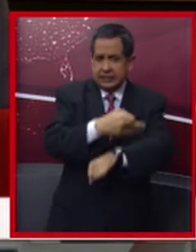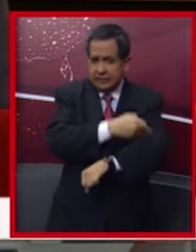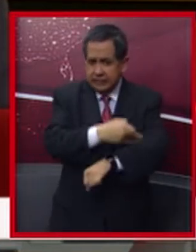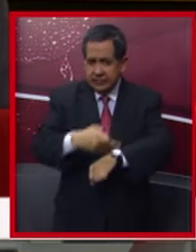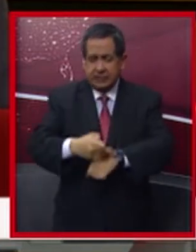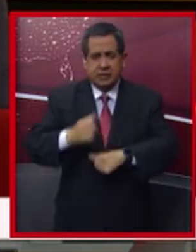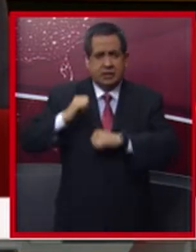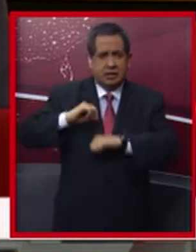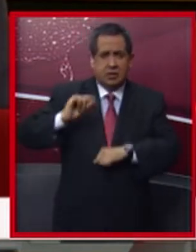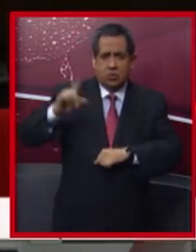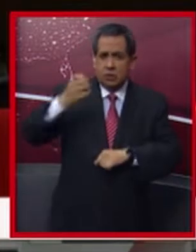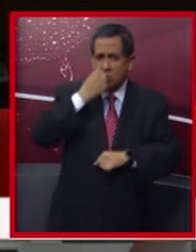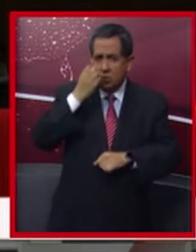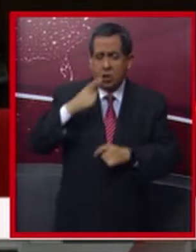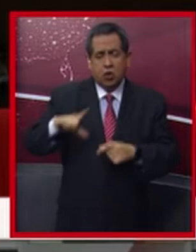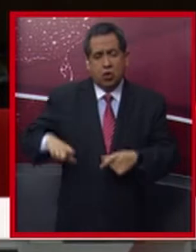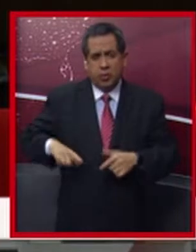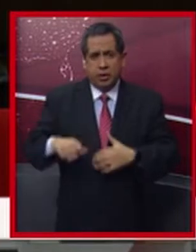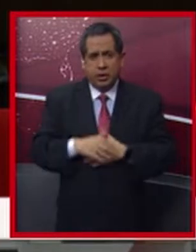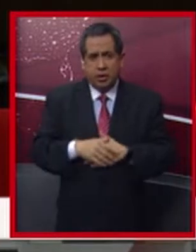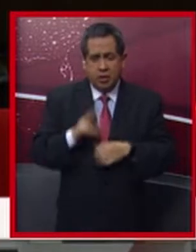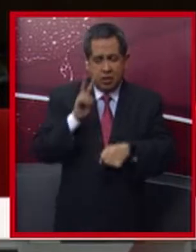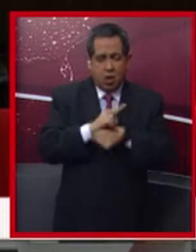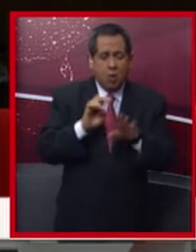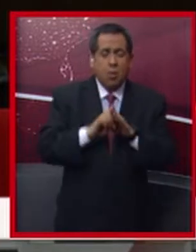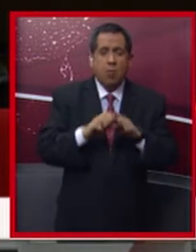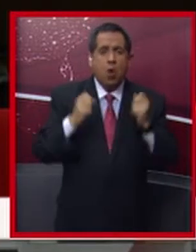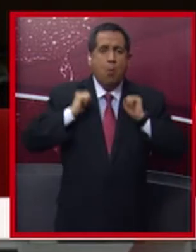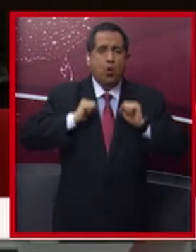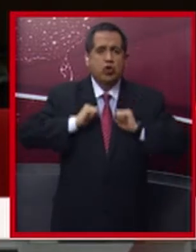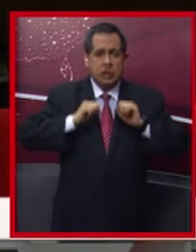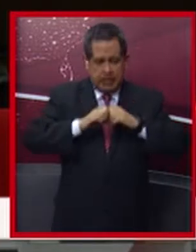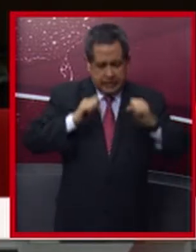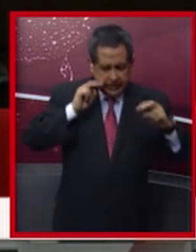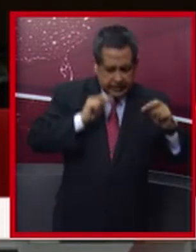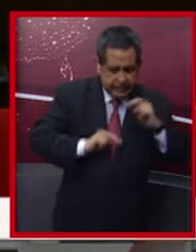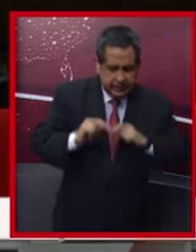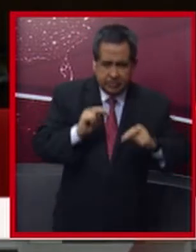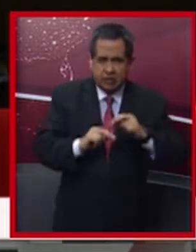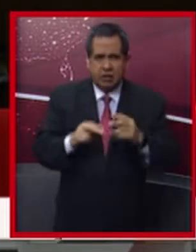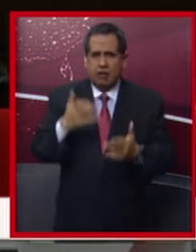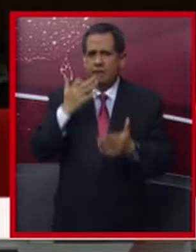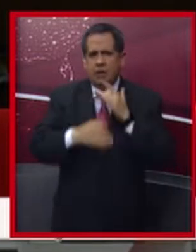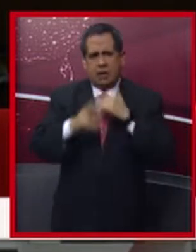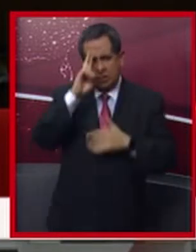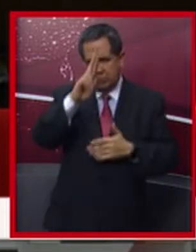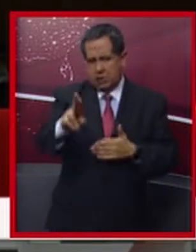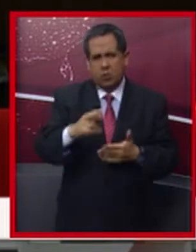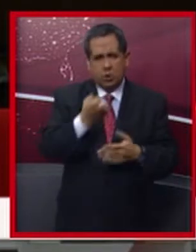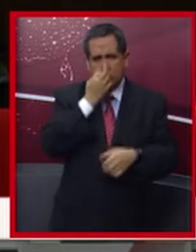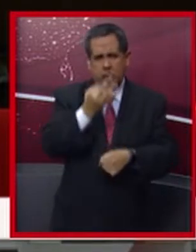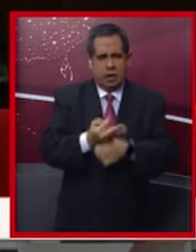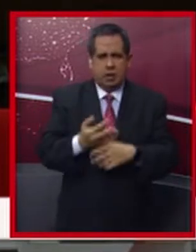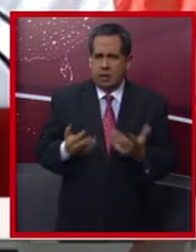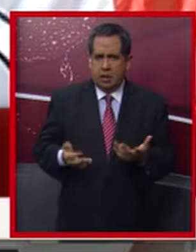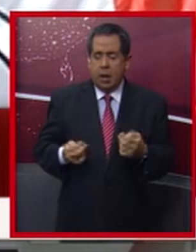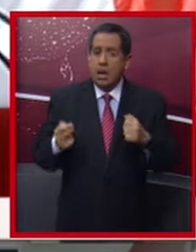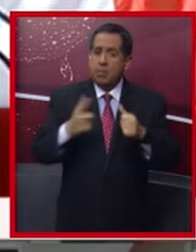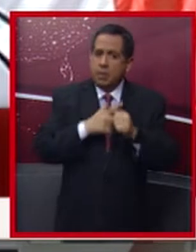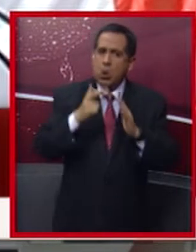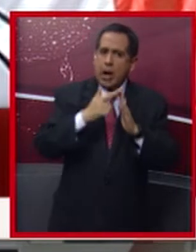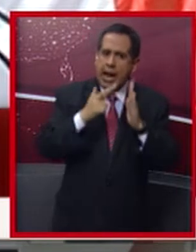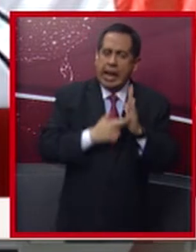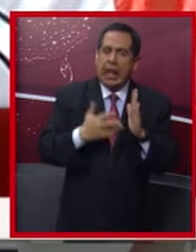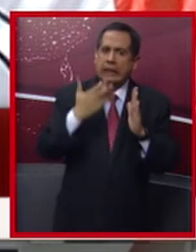autoridades escolares y gobierno, y que medidas como Operación Mochila pueden vulnerar los derechos humanos de los estudiantes si no se siguen